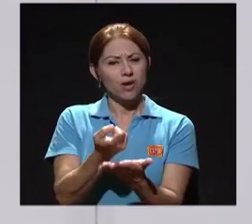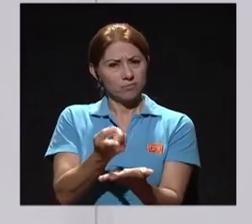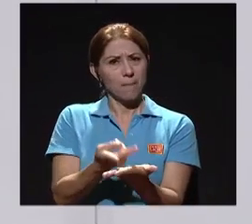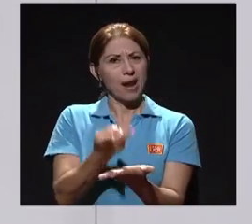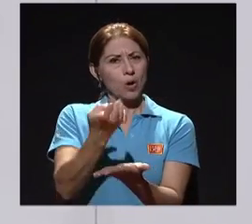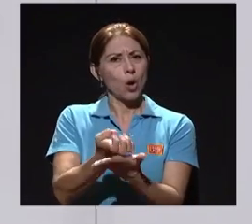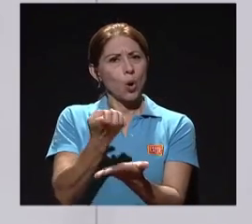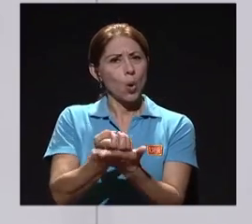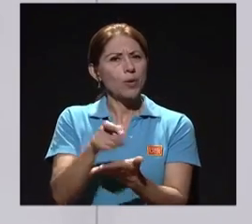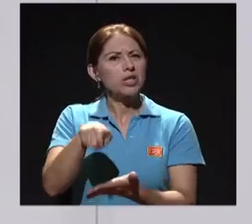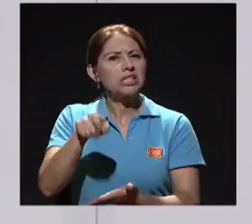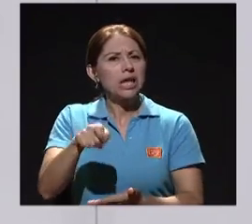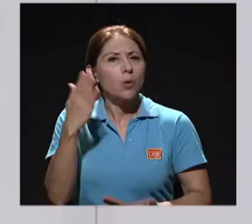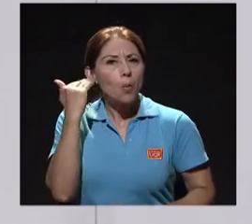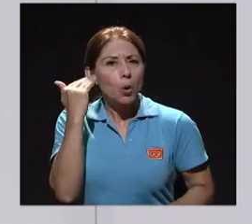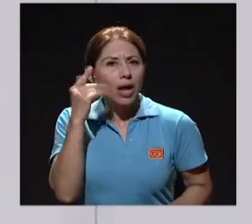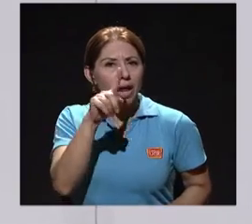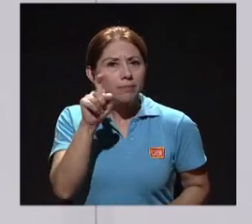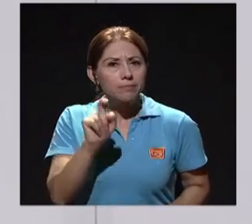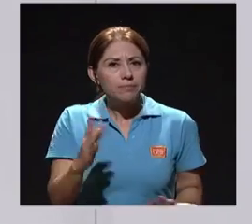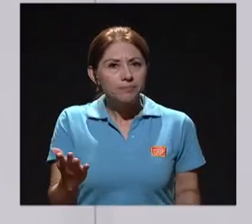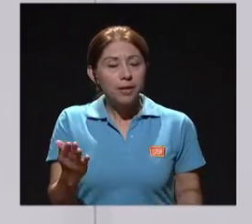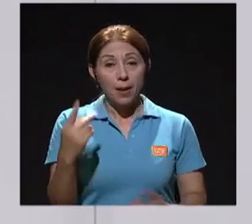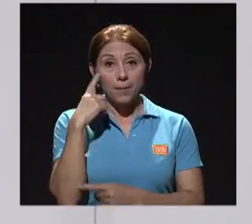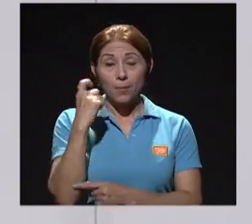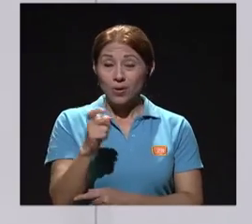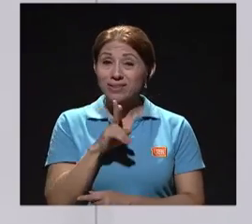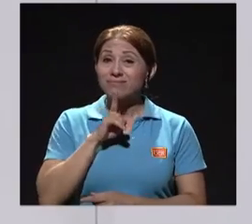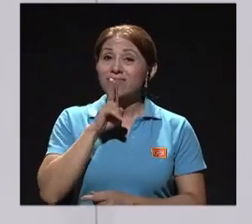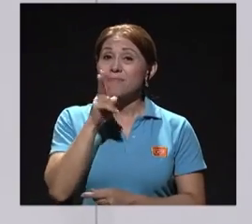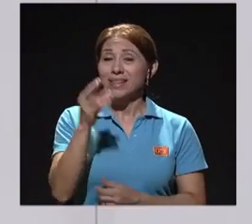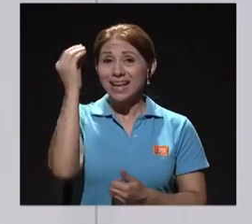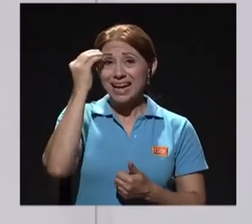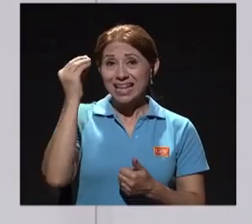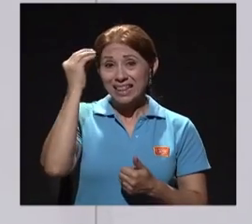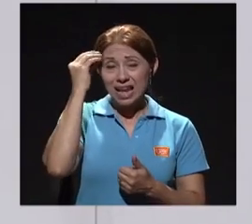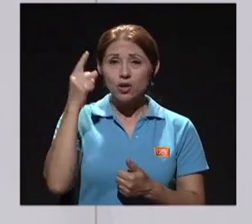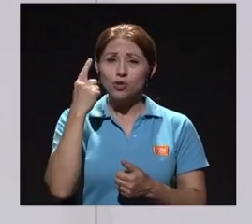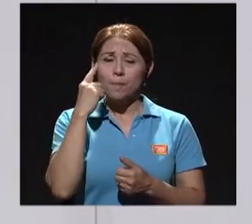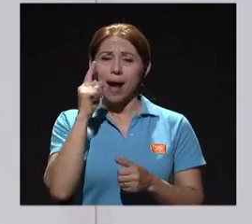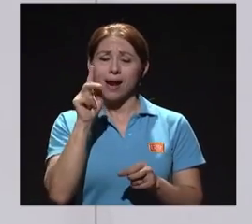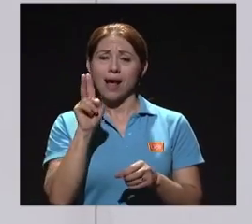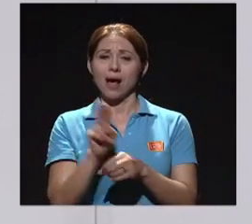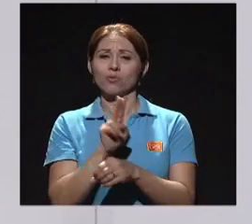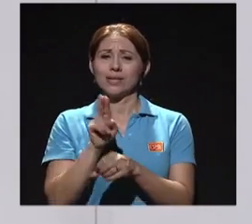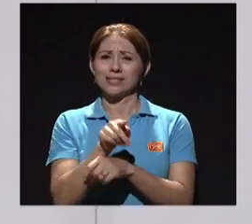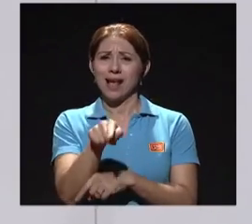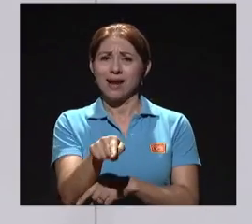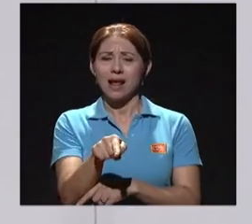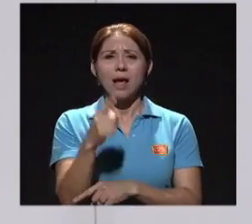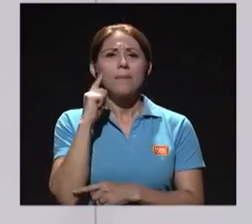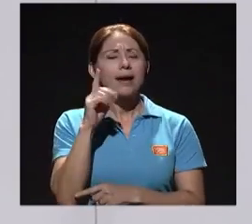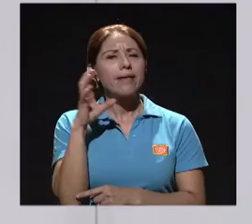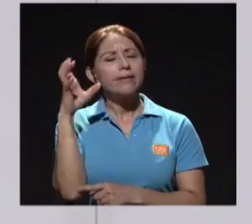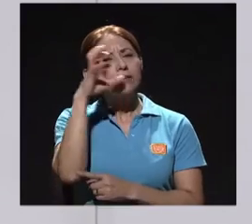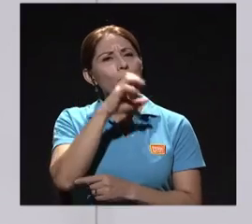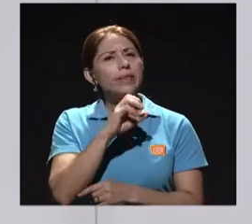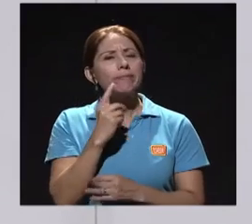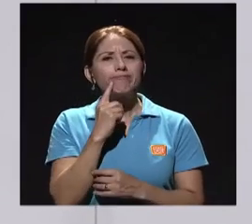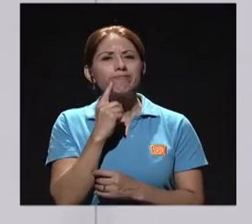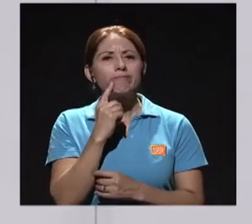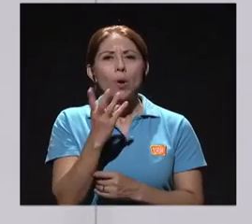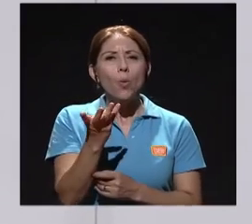o no el valor económico mire porque sinceramente los criterios que se han utilizado para efectos de determinar cuánto se cobra por el